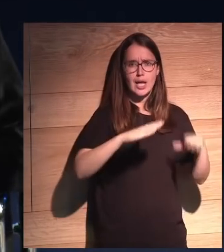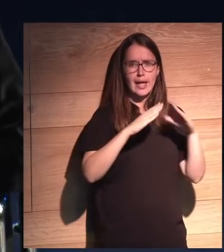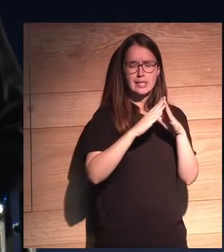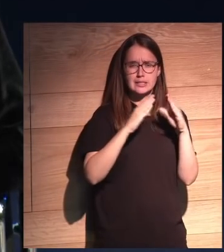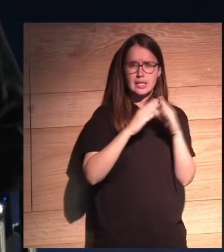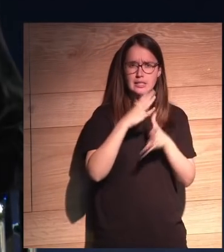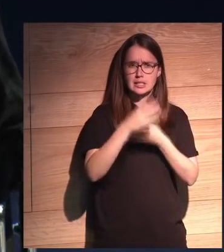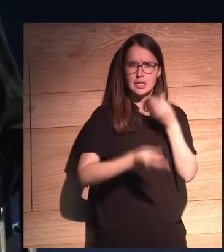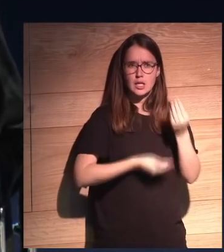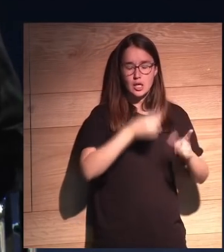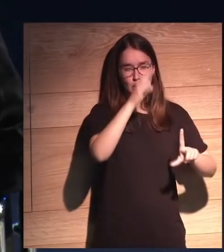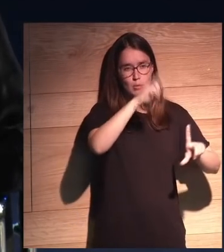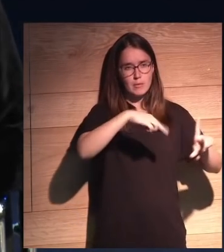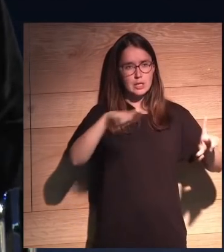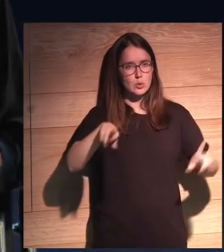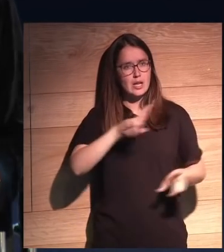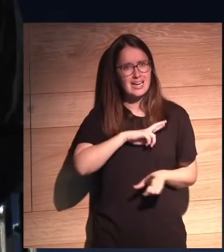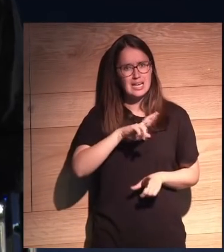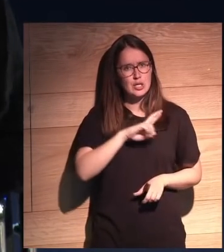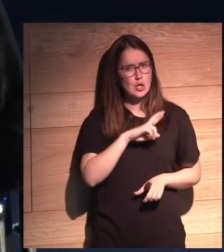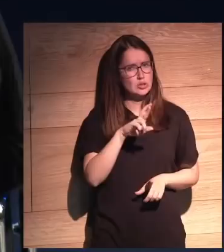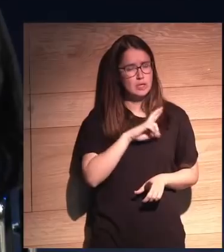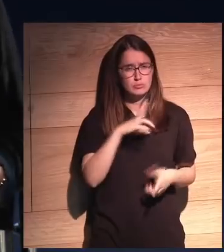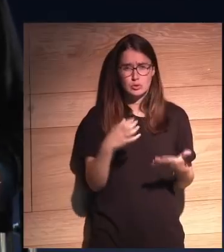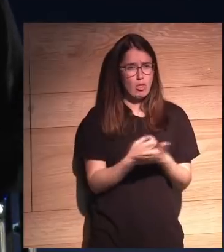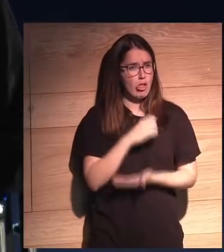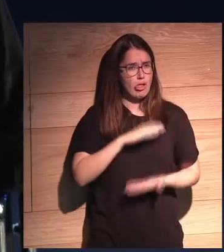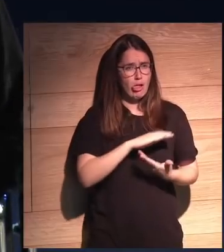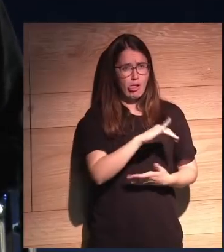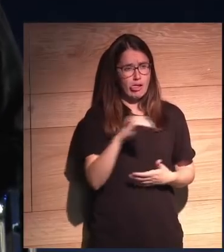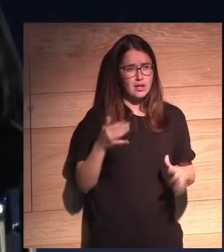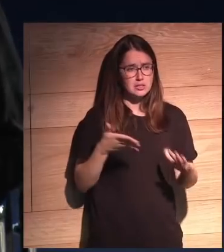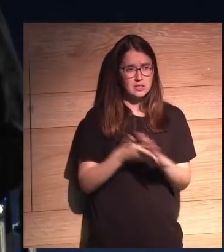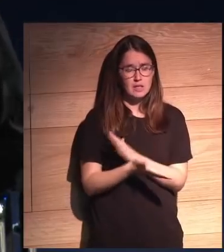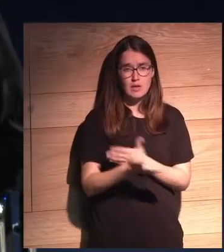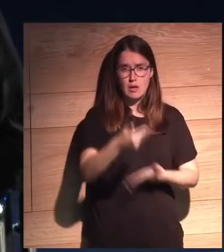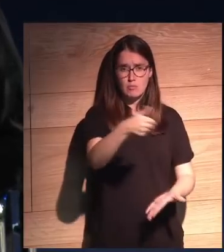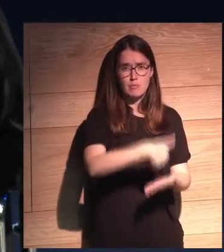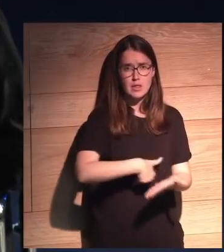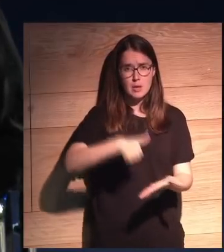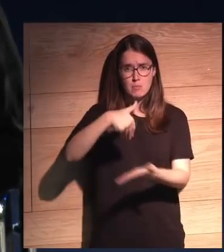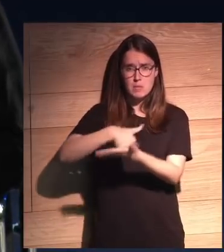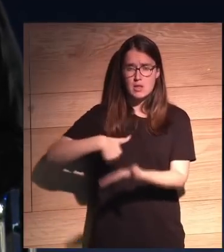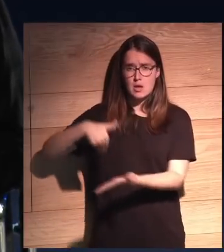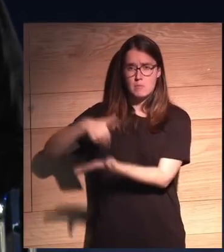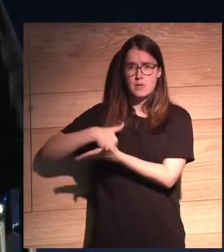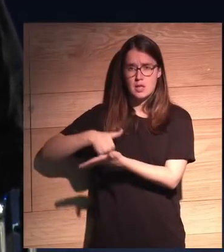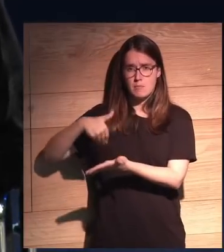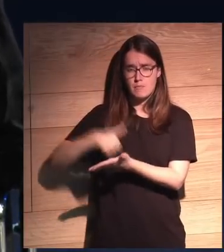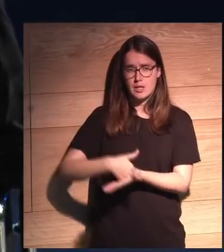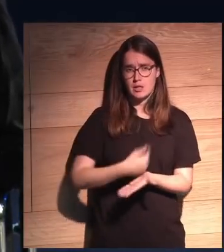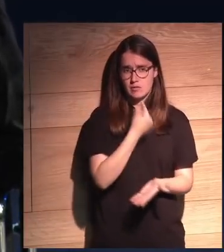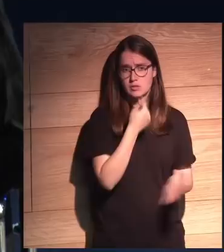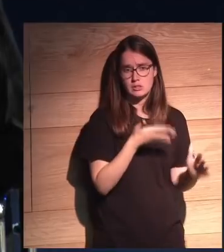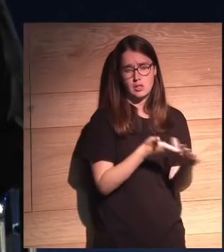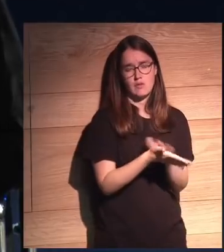iglesias haciendo pintura religiosa, es decir, recibiendo encargos que las